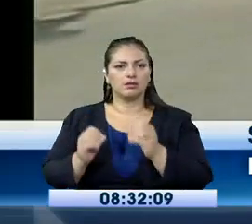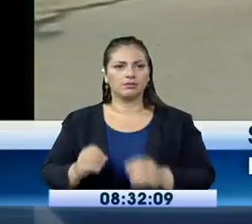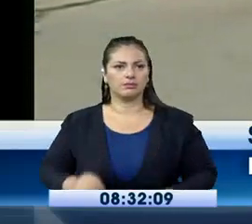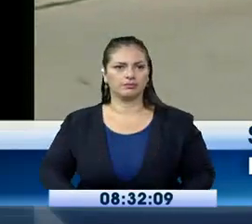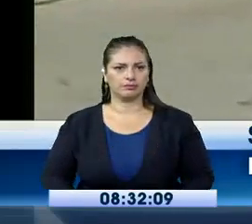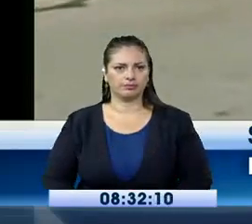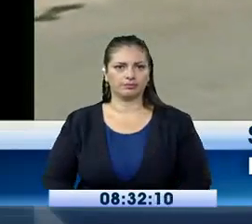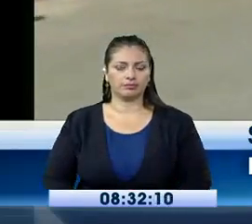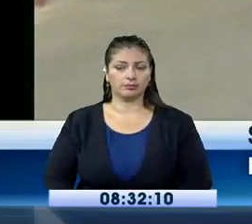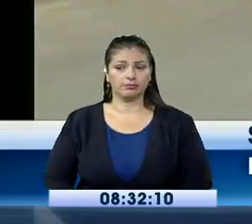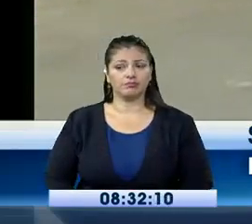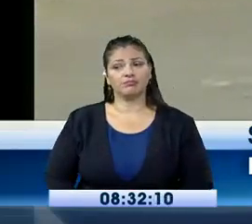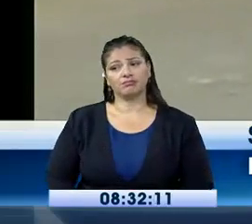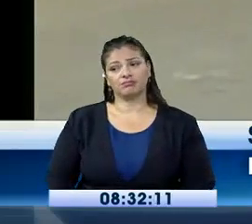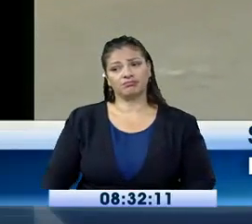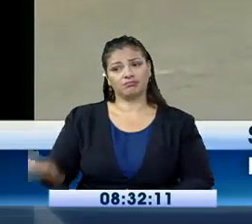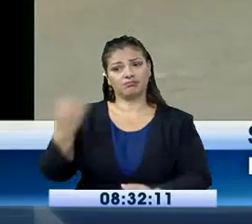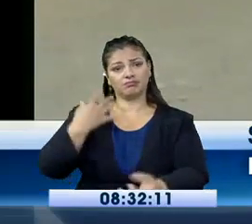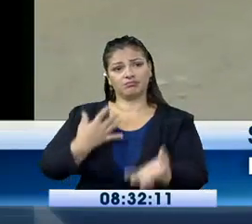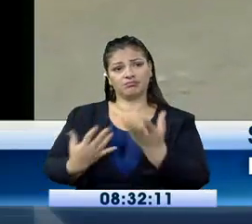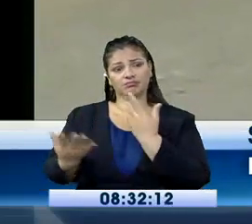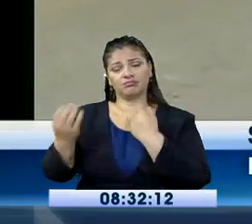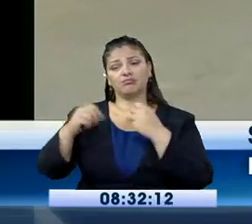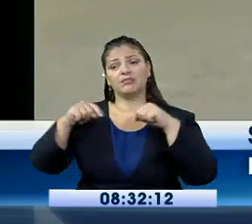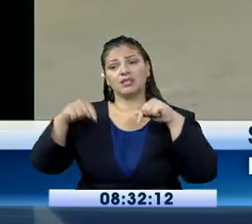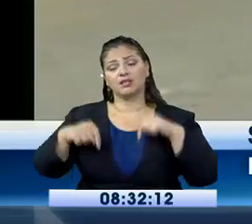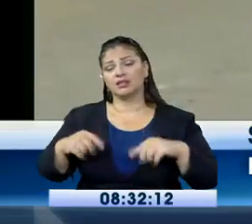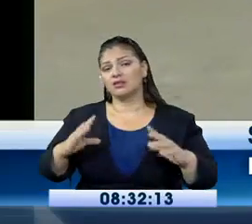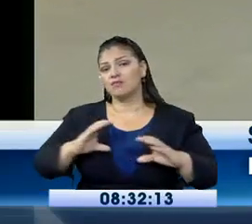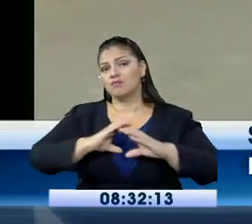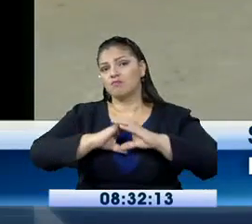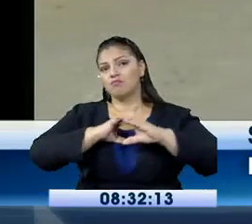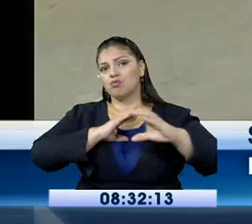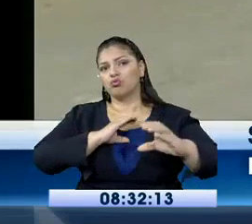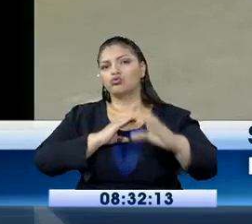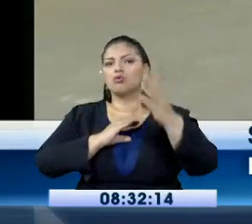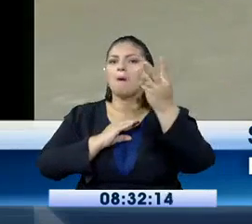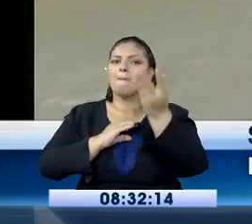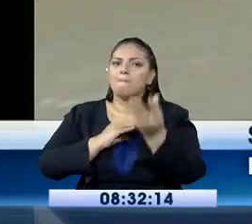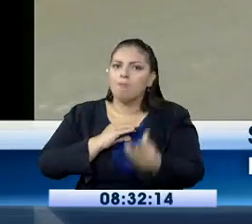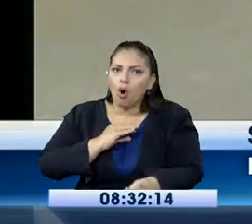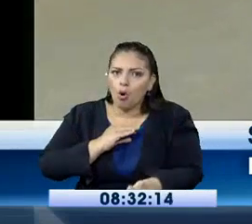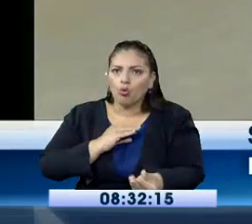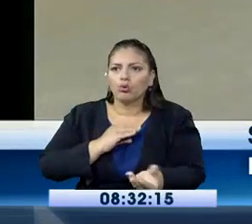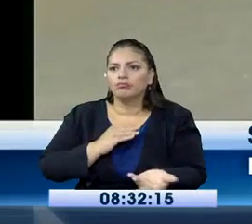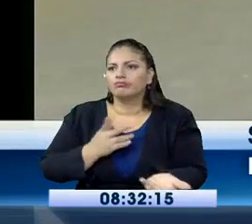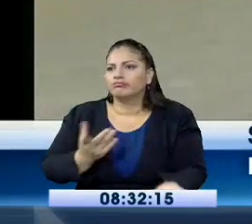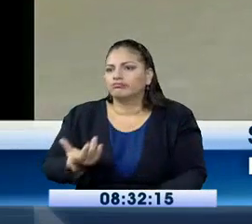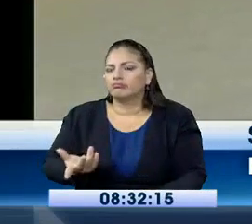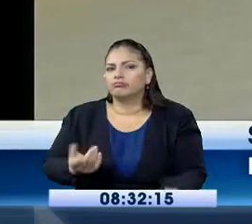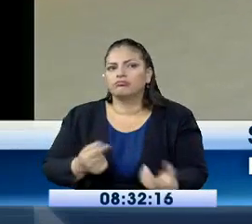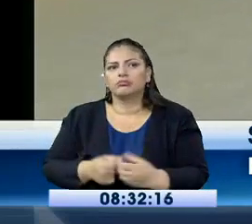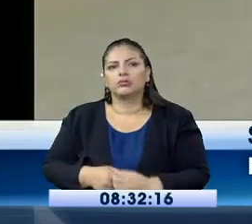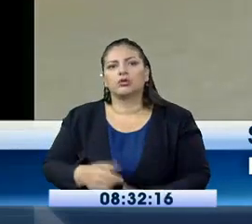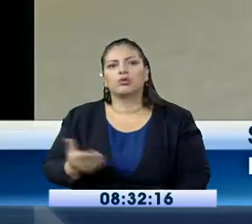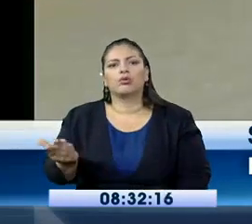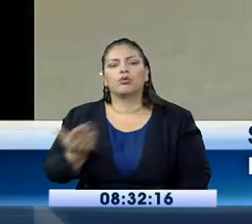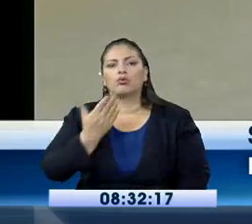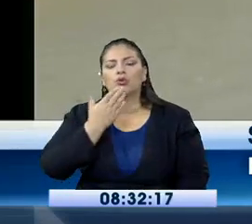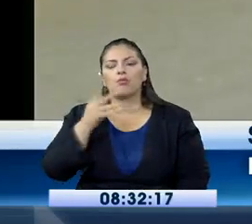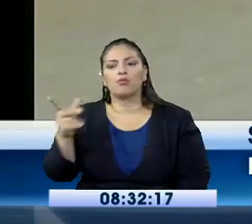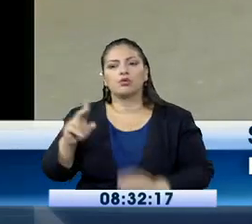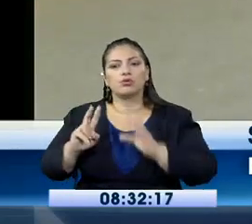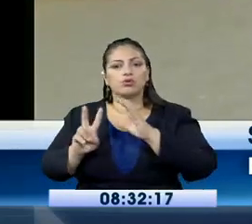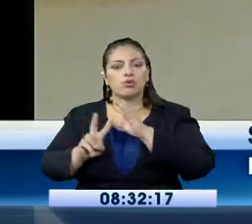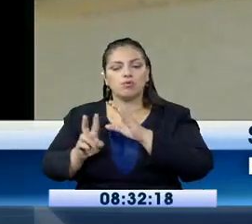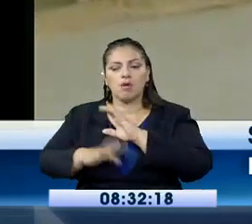expresan su malestar ante la falta de líneas de buses que trasladen al personal desde la parte interna hasta la